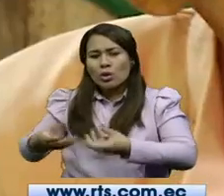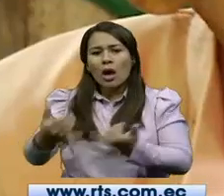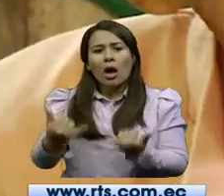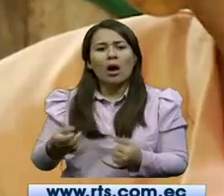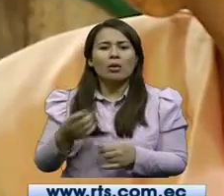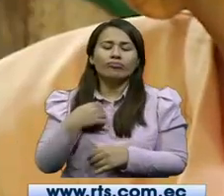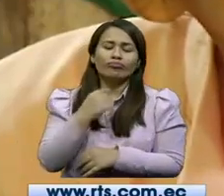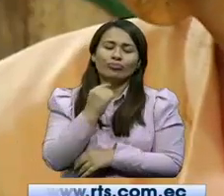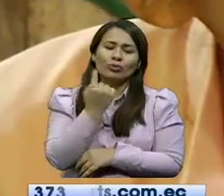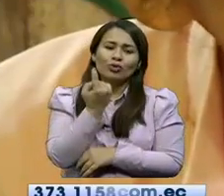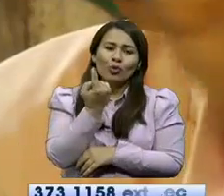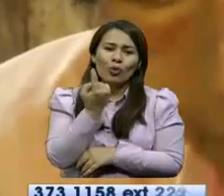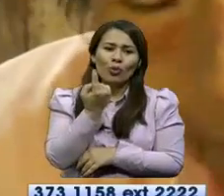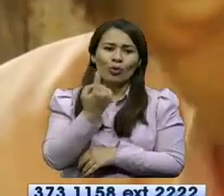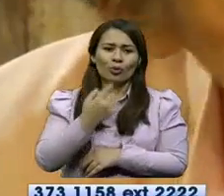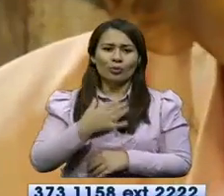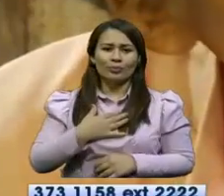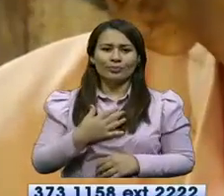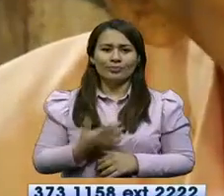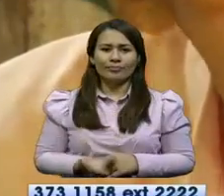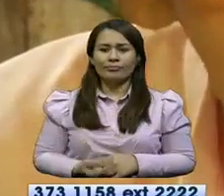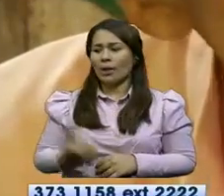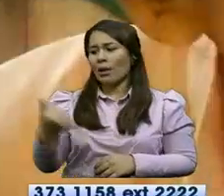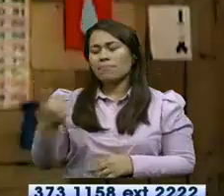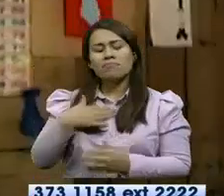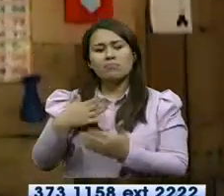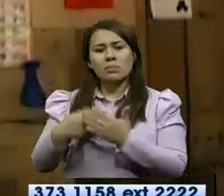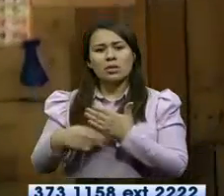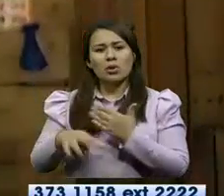soy sola con mi hijo nada más.